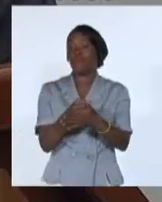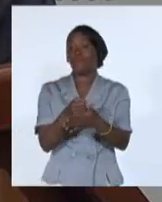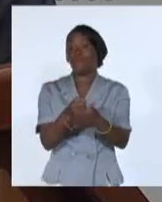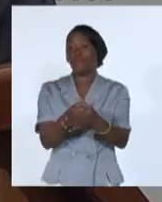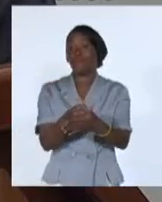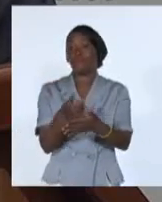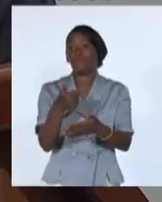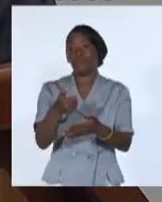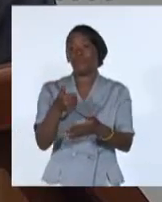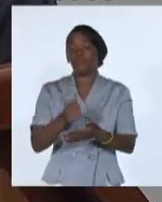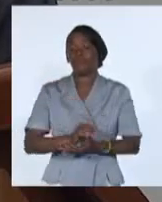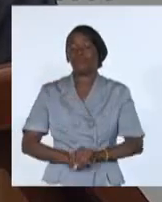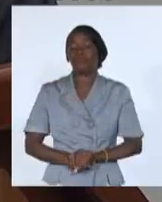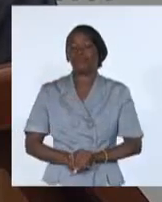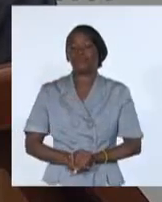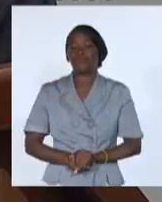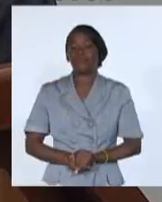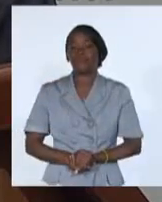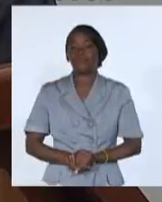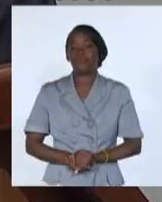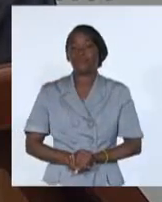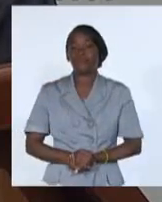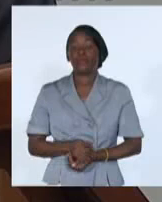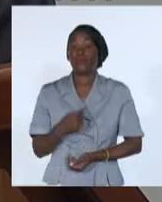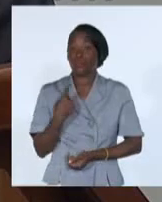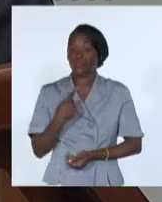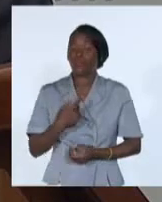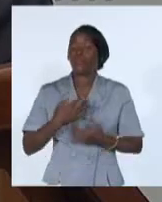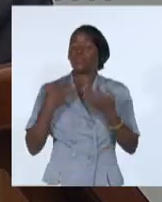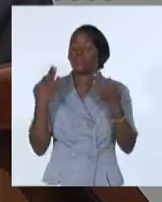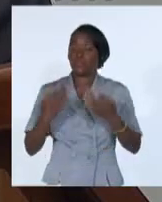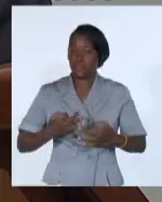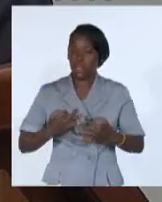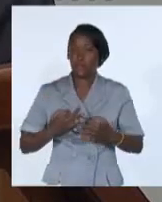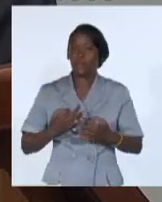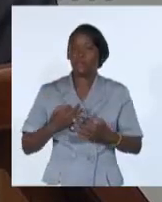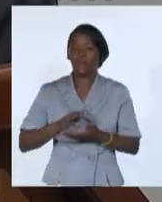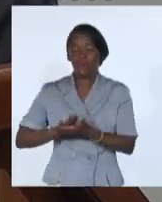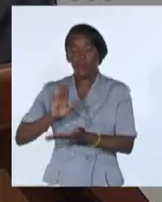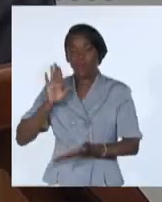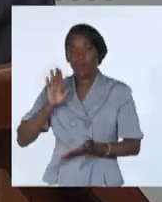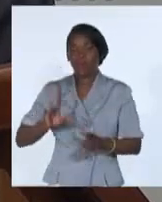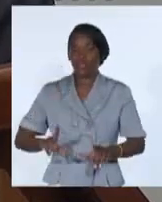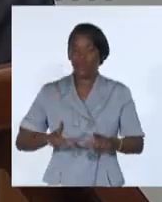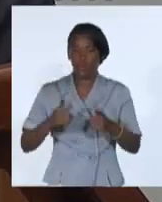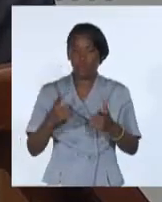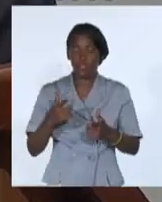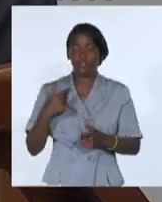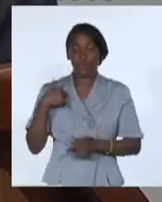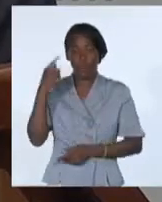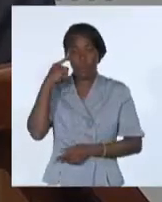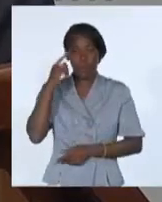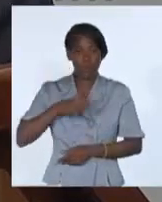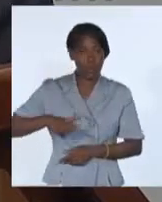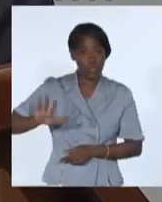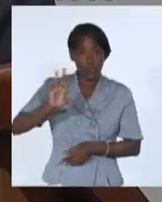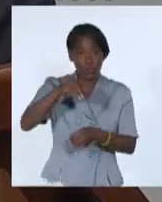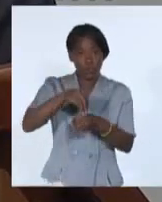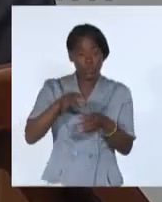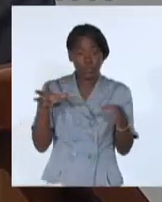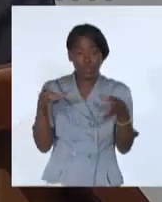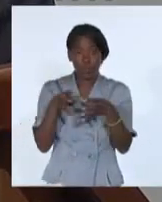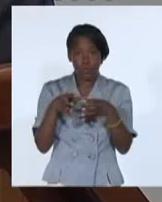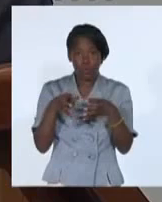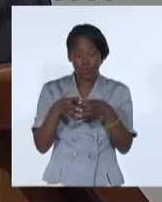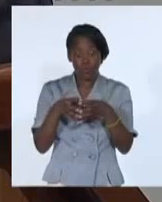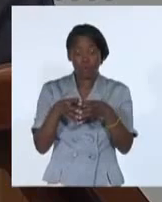77 más China siempre será esencial en las Naciones Unidas. Y cuento con vuestro grupo, quien siempre ha